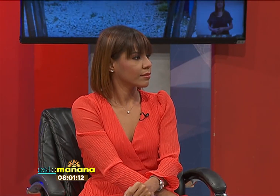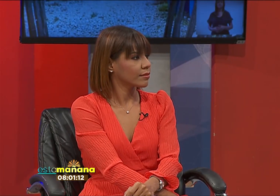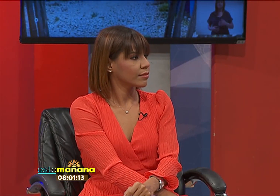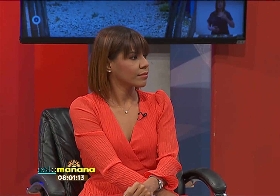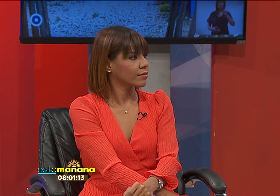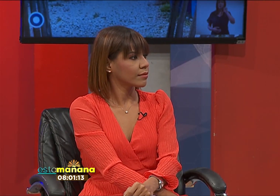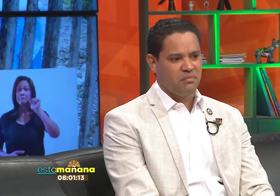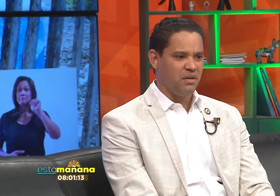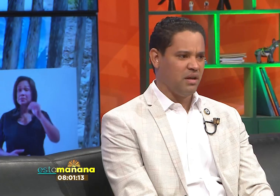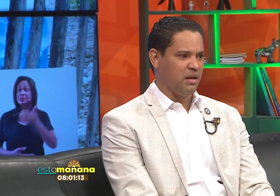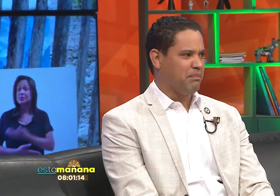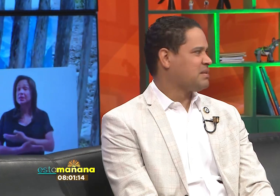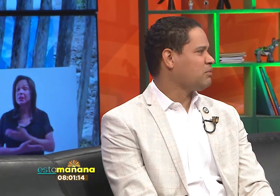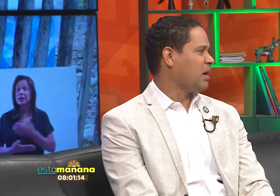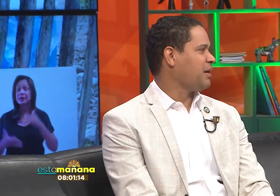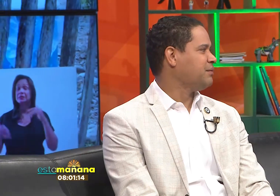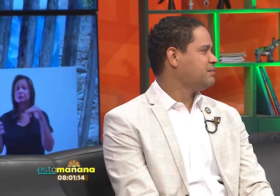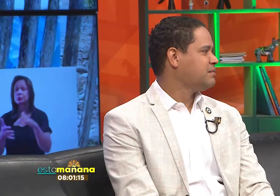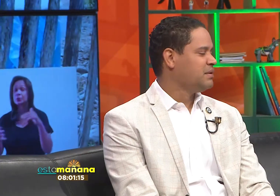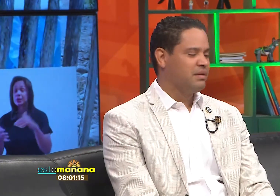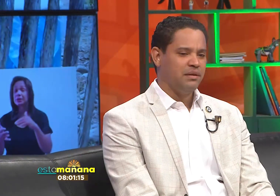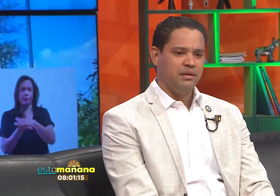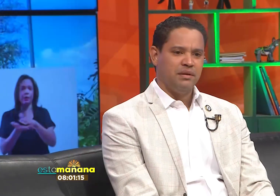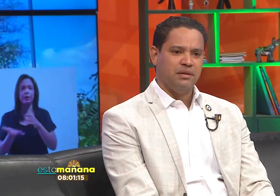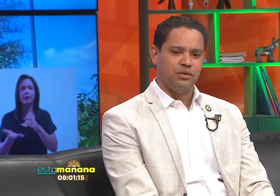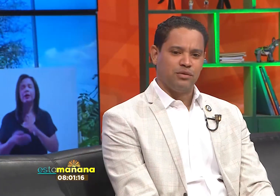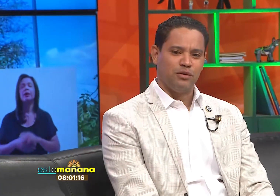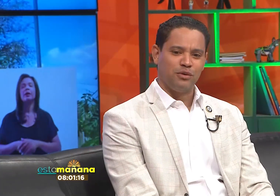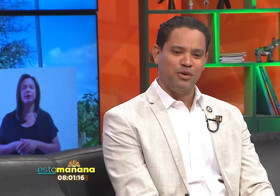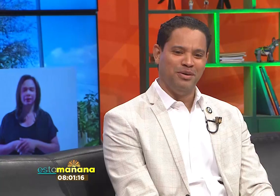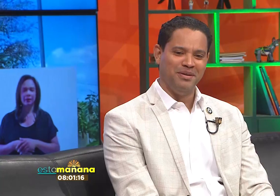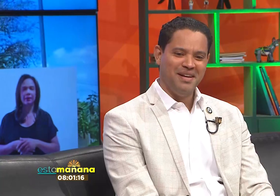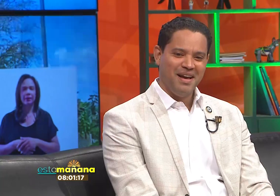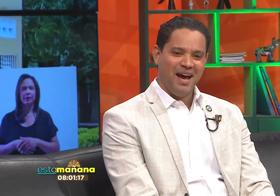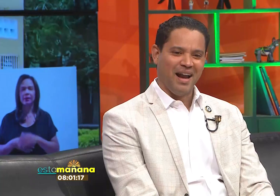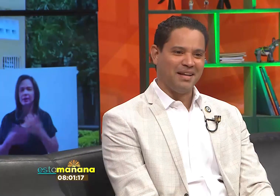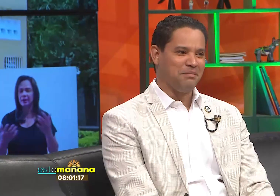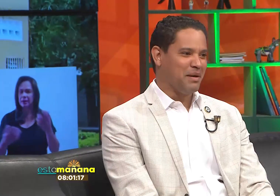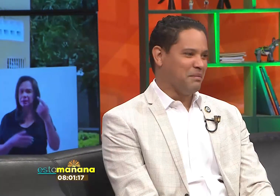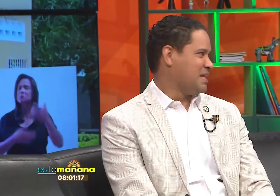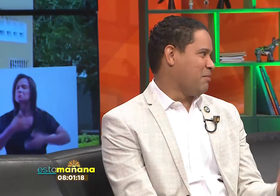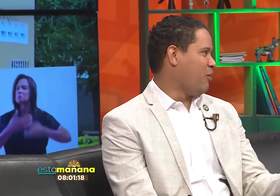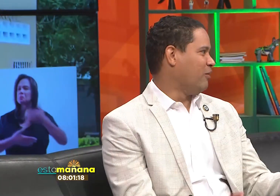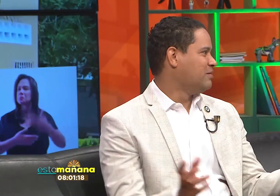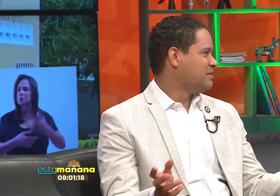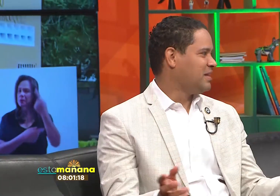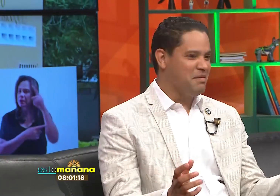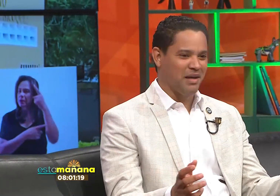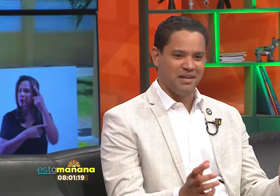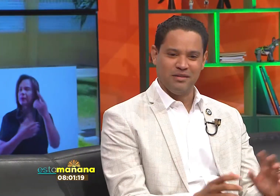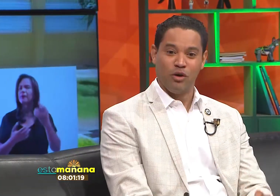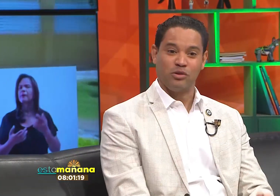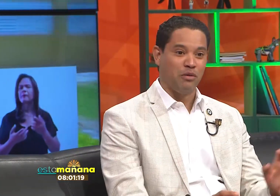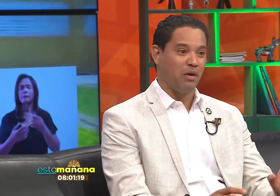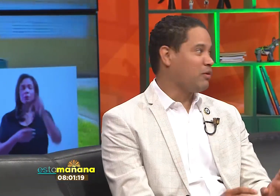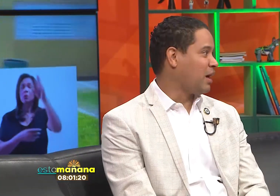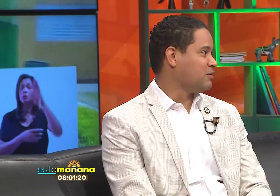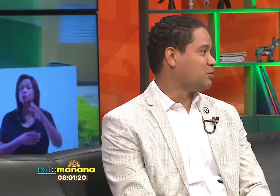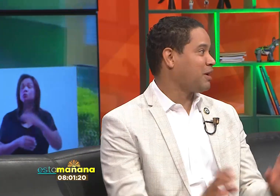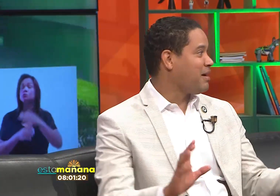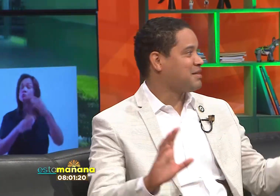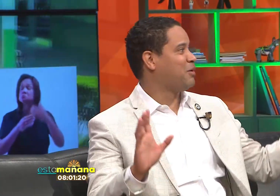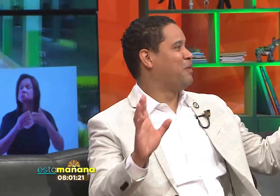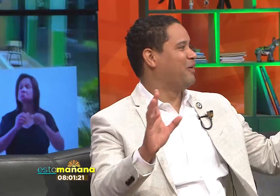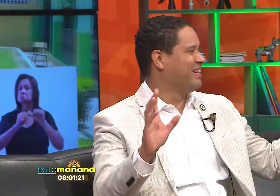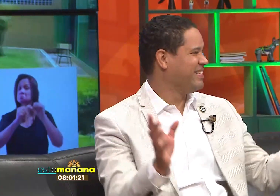recuerdo, empezando el año, nosotros, alguien me llamó, dime, no, que estoy vacunando,